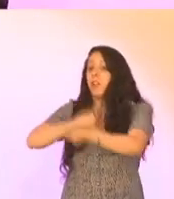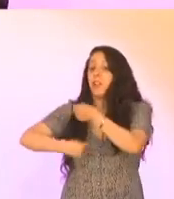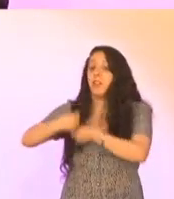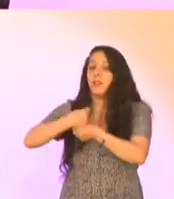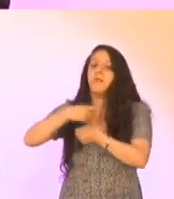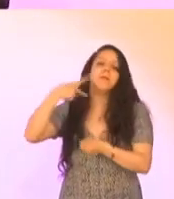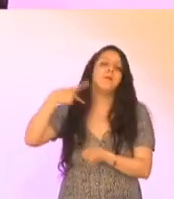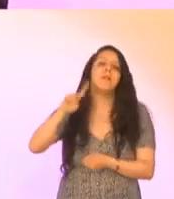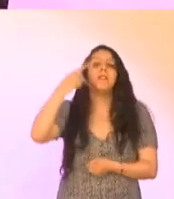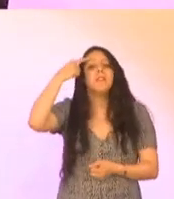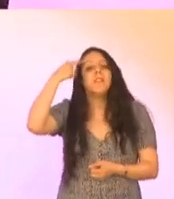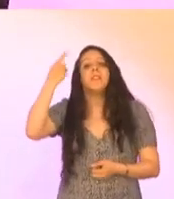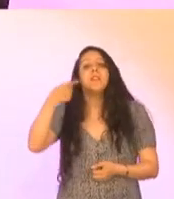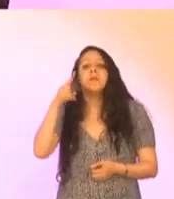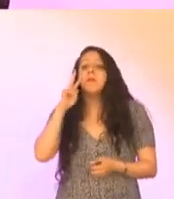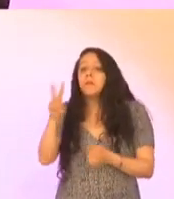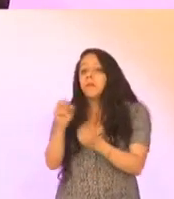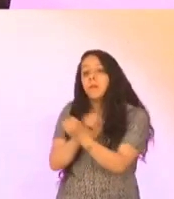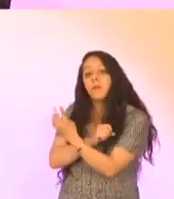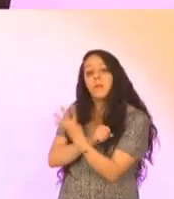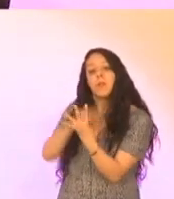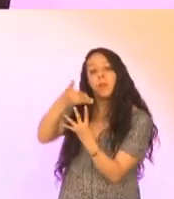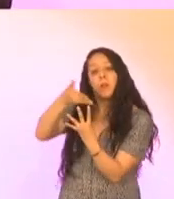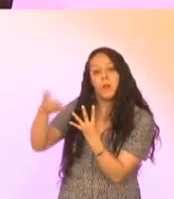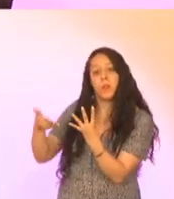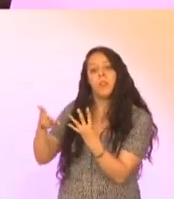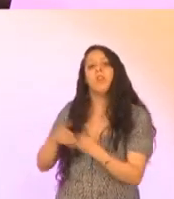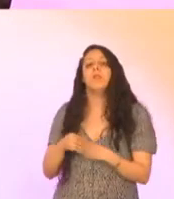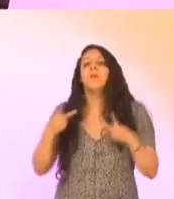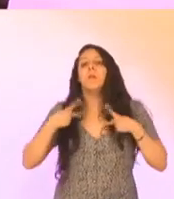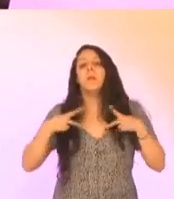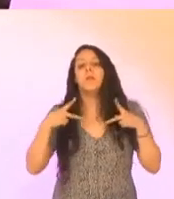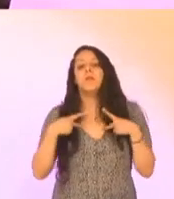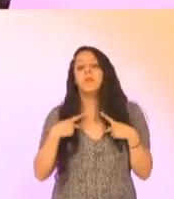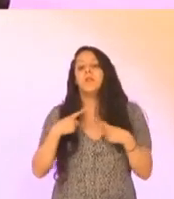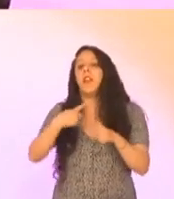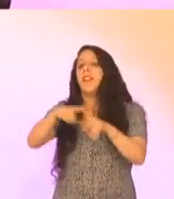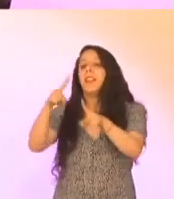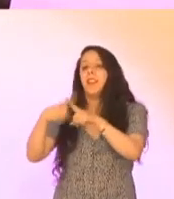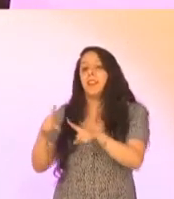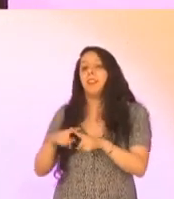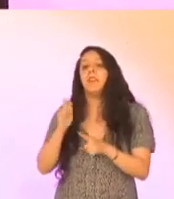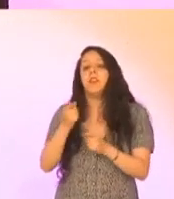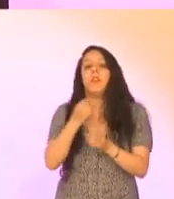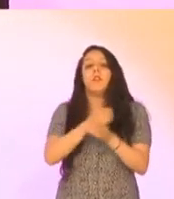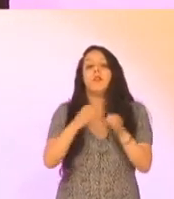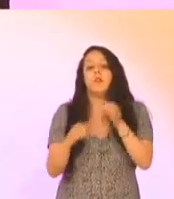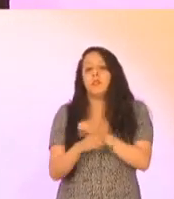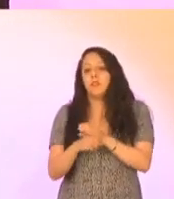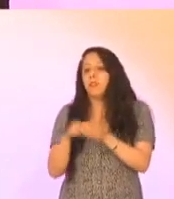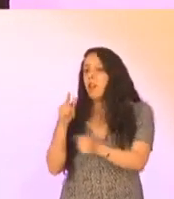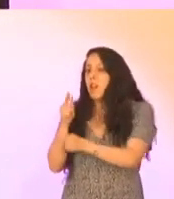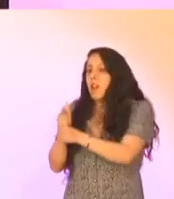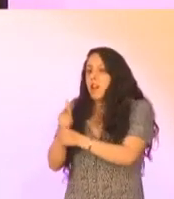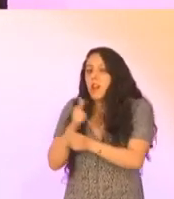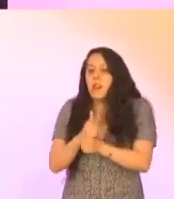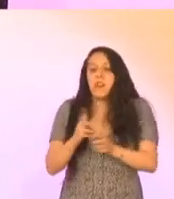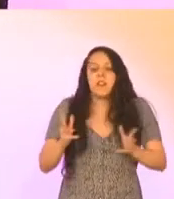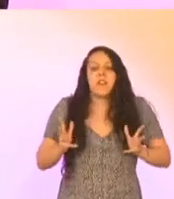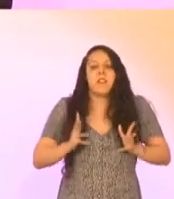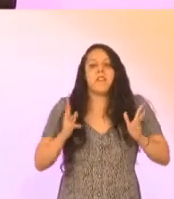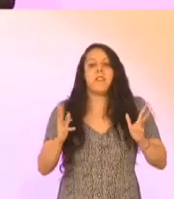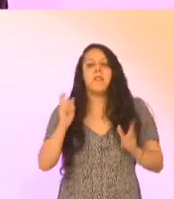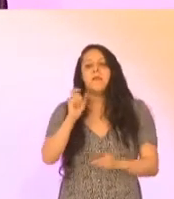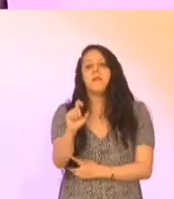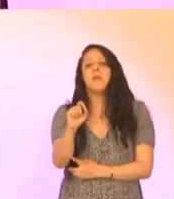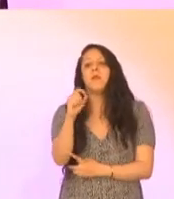cúmulo de historias de sonrisas en los pasillos de sorpresas encontradas en los anaqueles y stands de la feria 21 años del